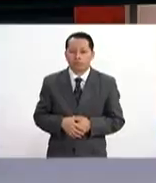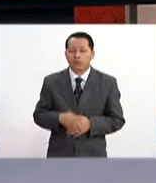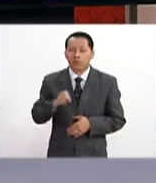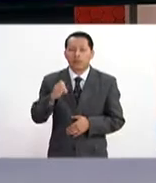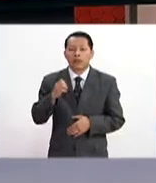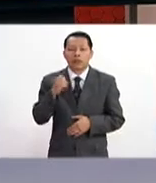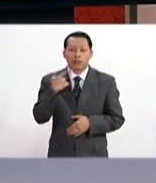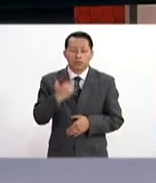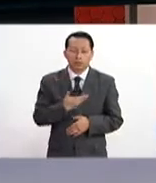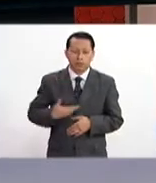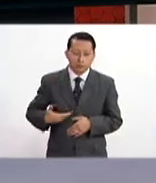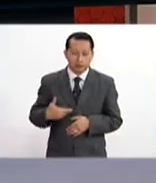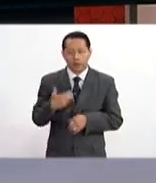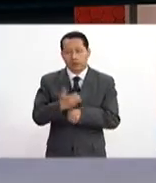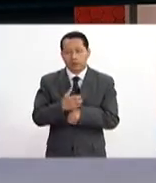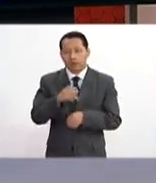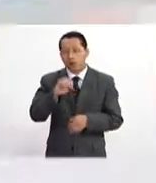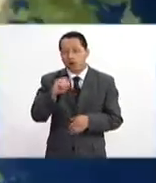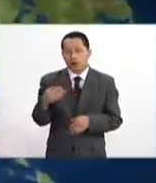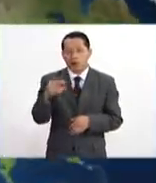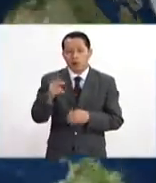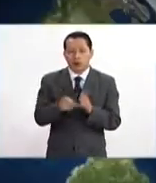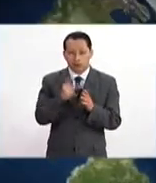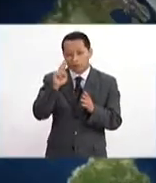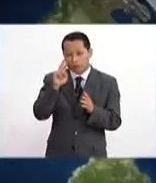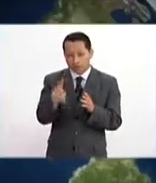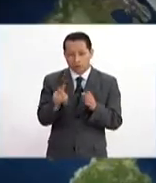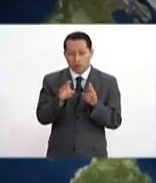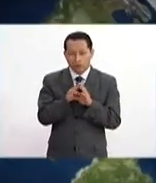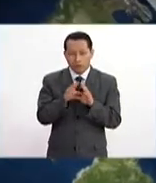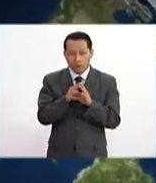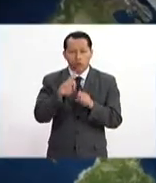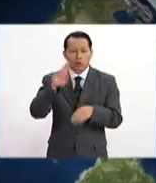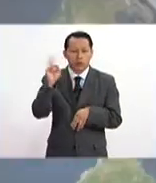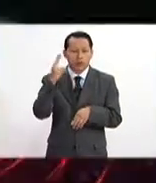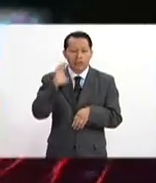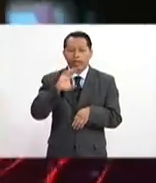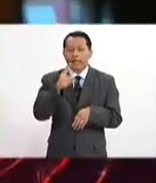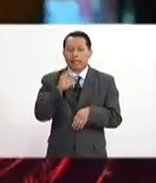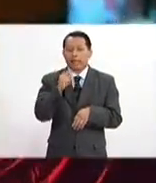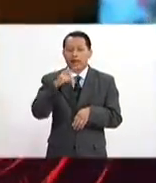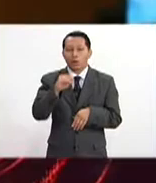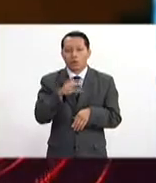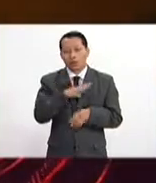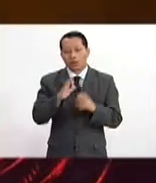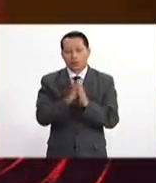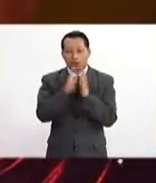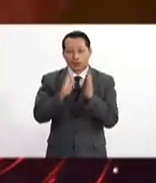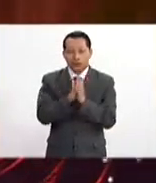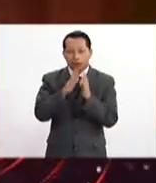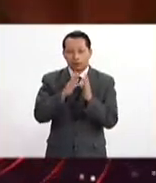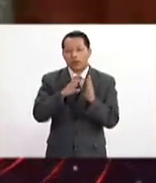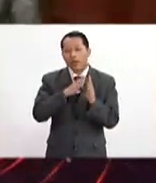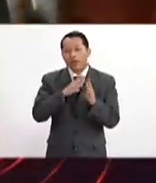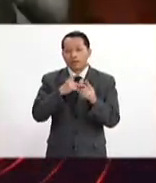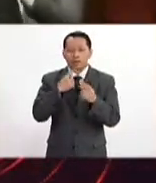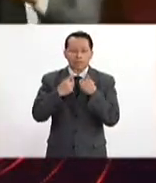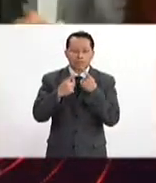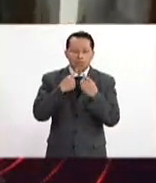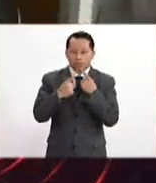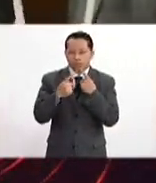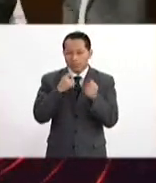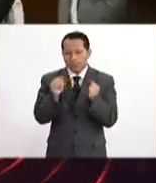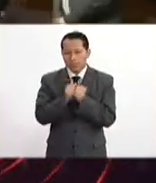El expresidente de los Estados Unidos, Barack Obama, reapareció públicamente. Lo hizo en la Universidad de Chicago, donde participó en una conversación